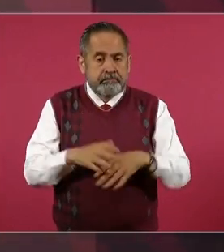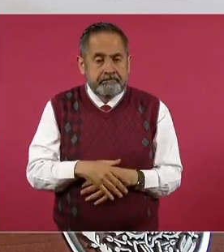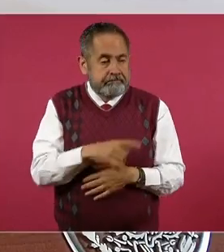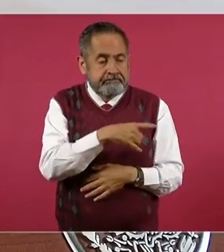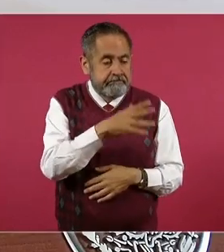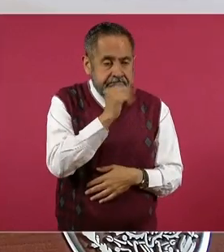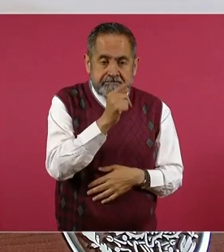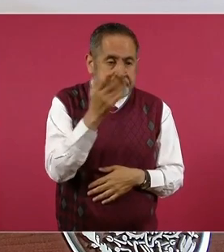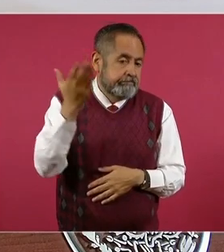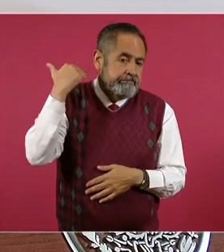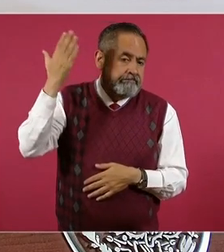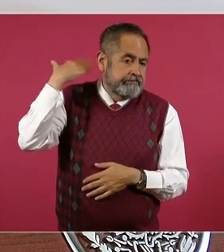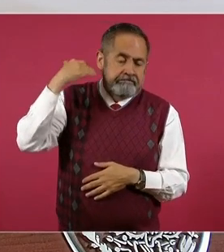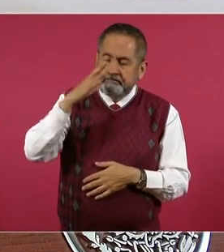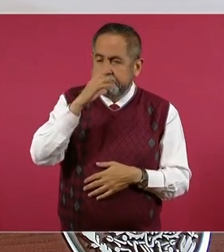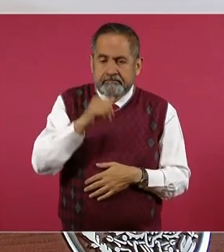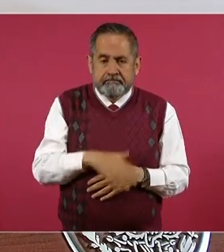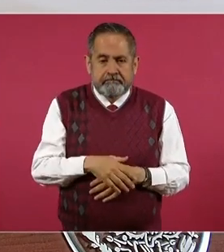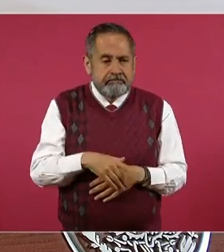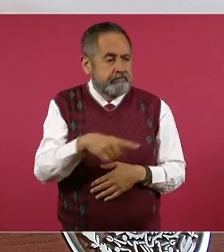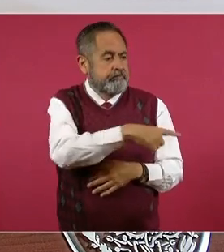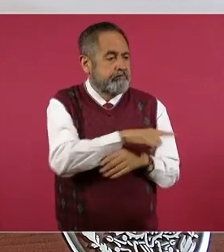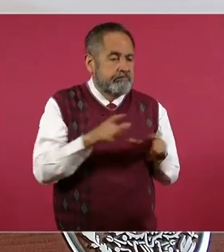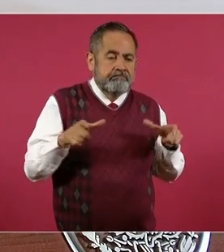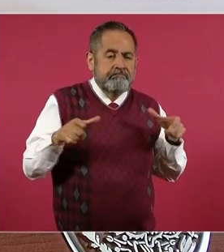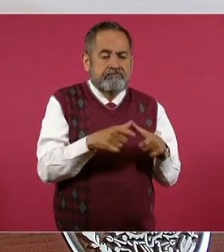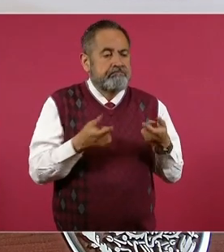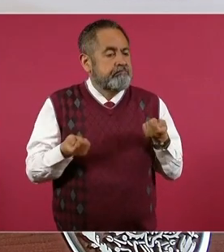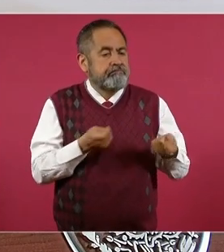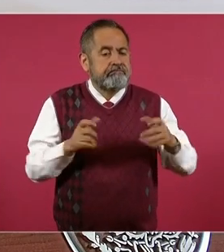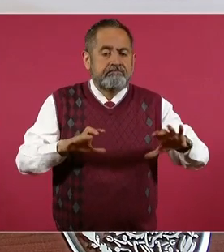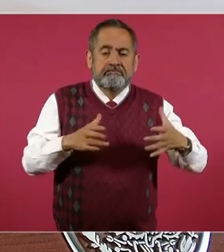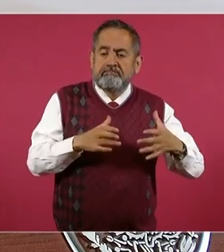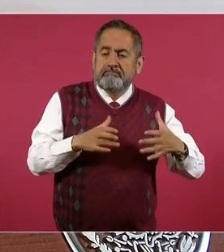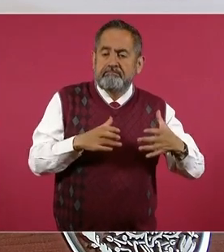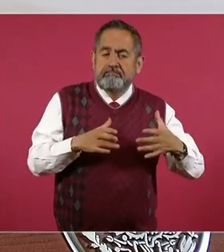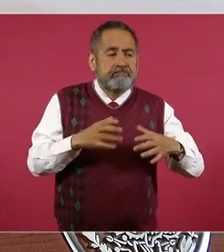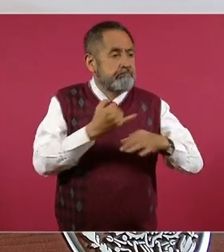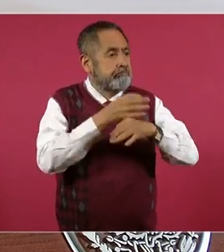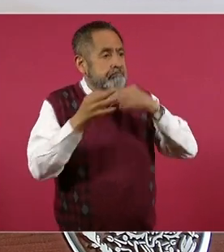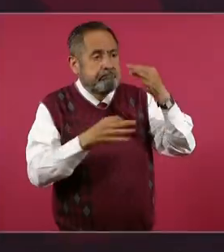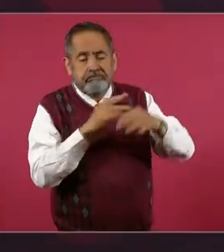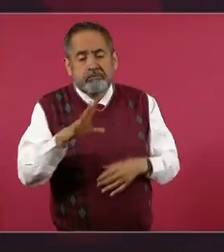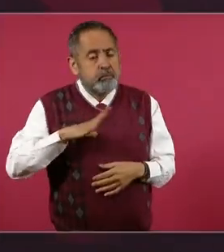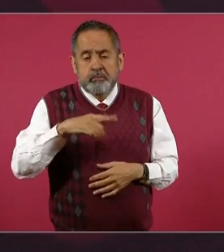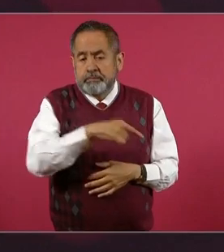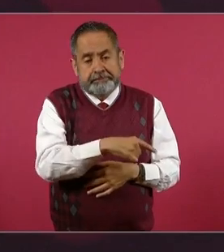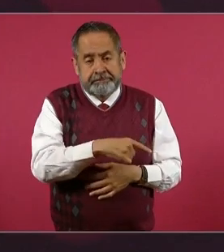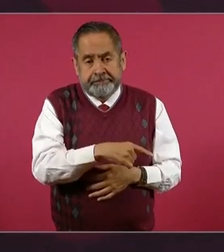posibilidad de hacerlo, era muy marginal. De por sí,